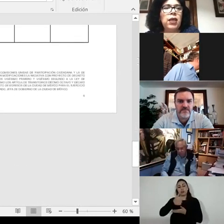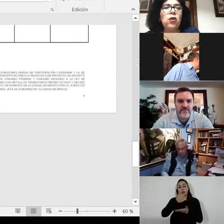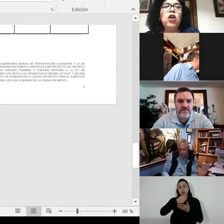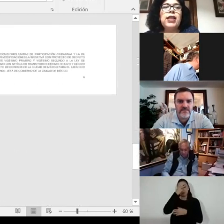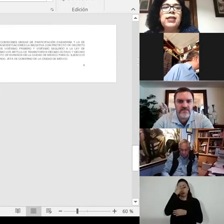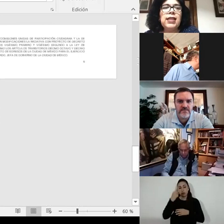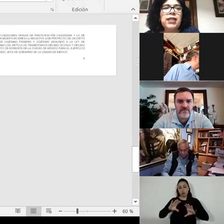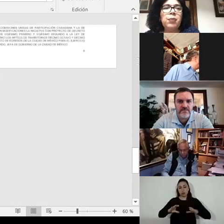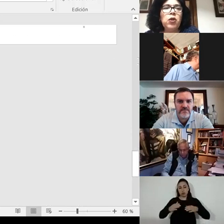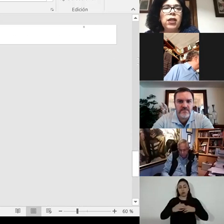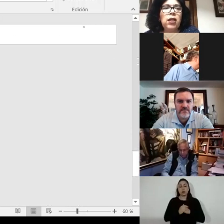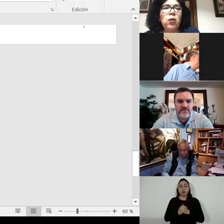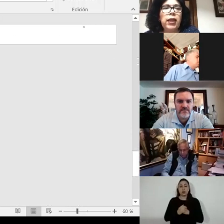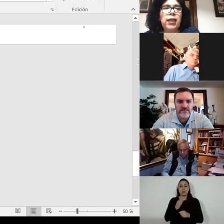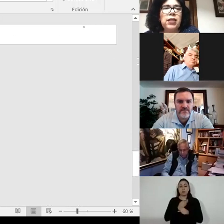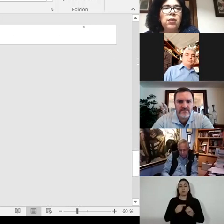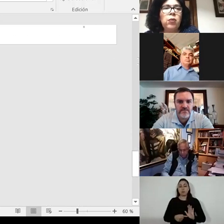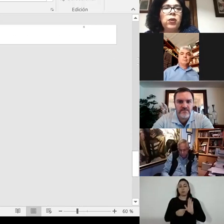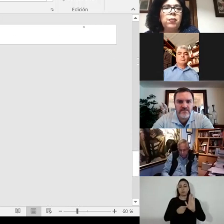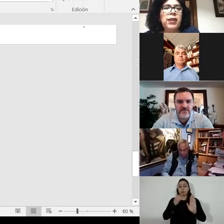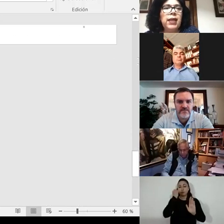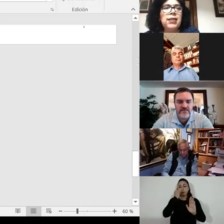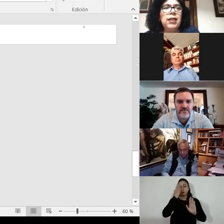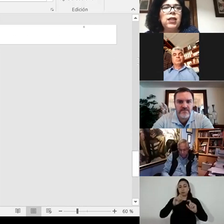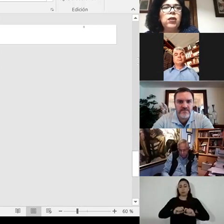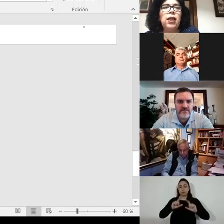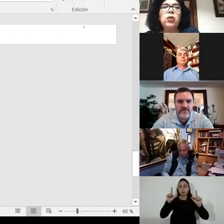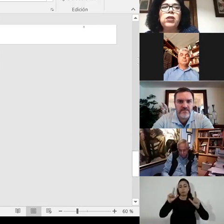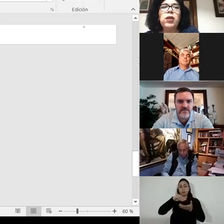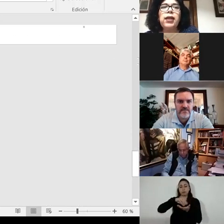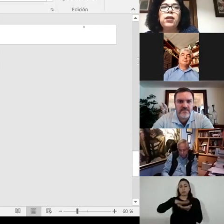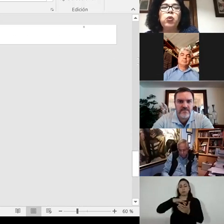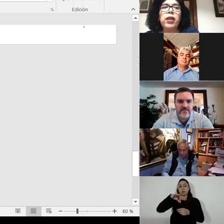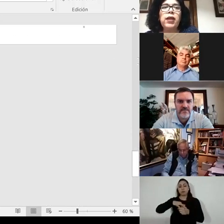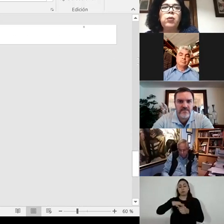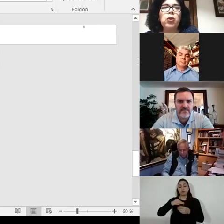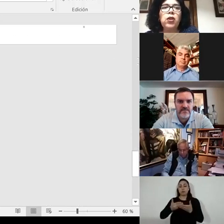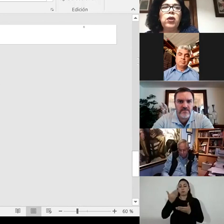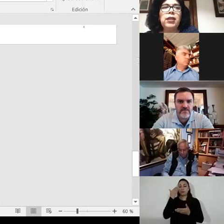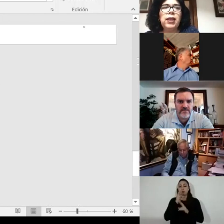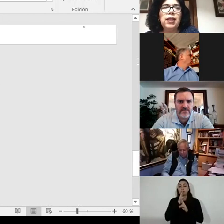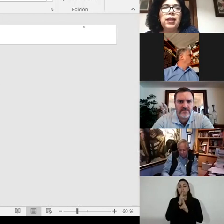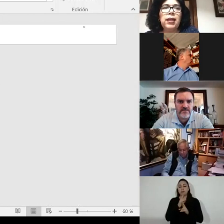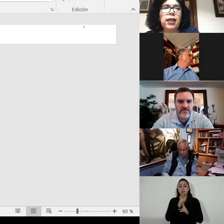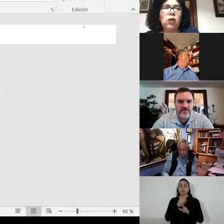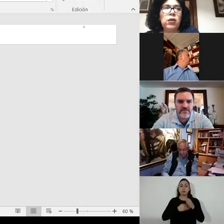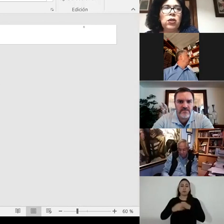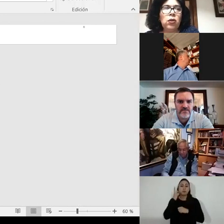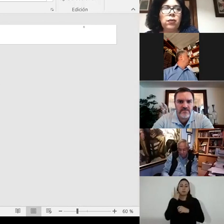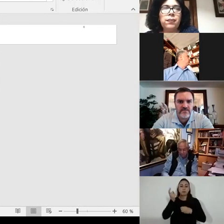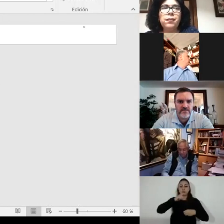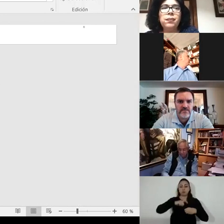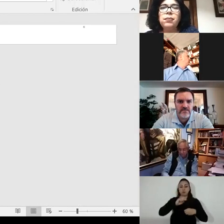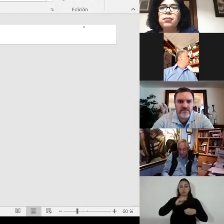Ciudad de México. Se está proyectando en este momento en pantalla el sentido de la votación de cada diputada y diputado integrante de cada